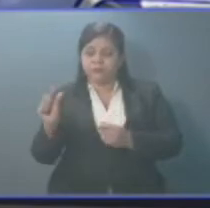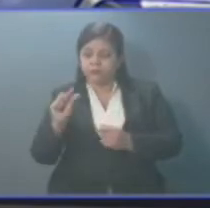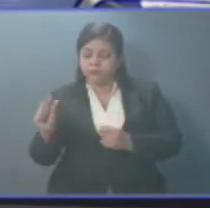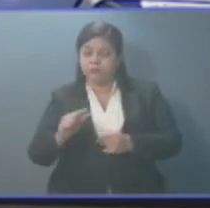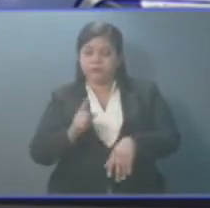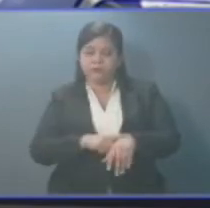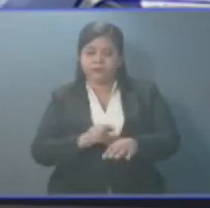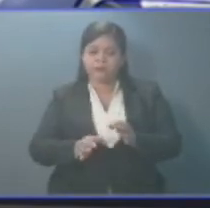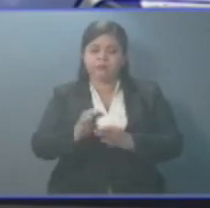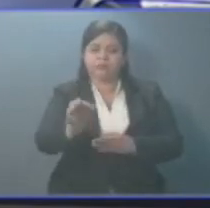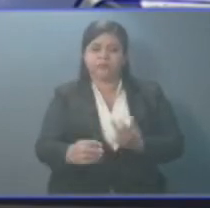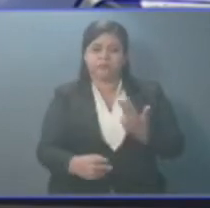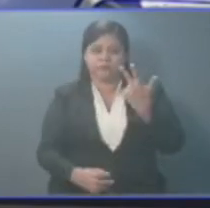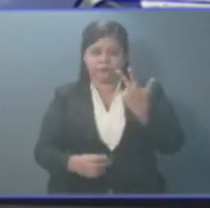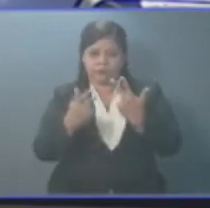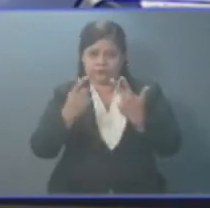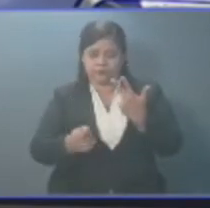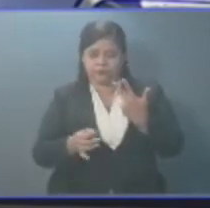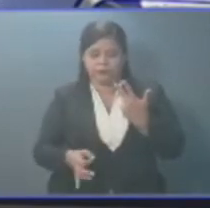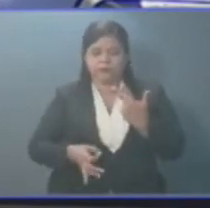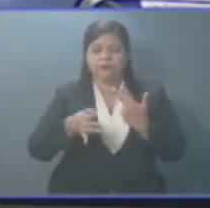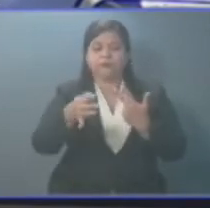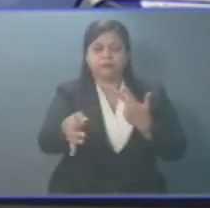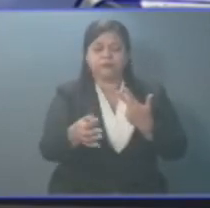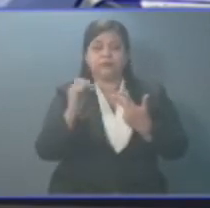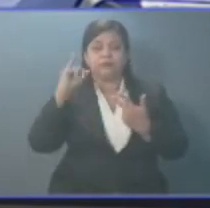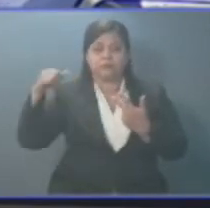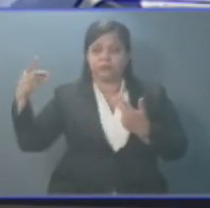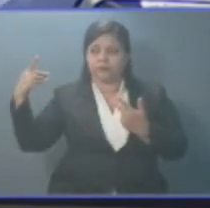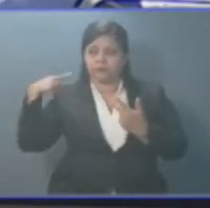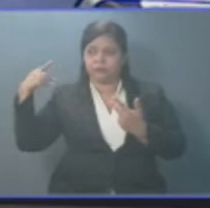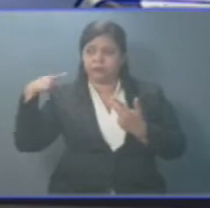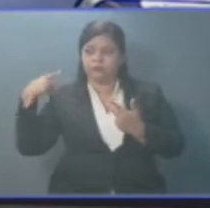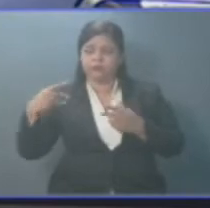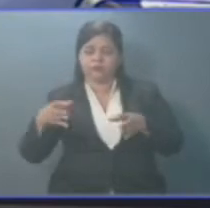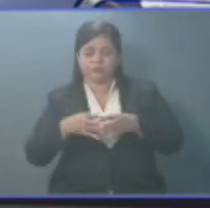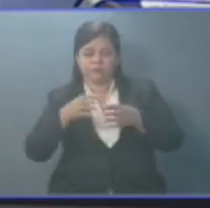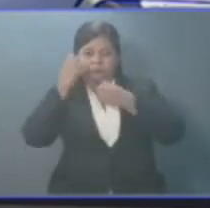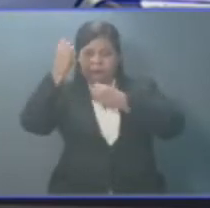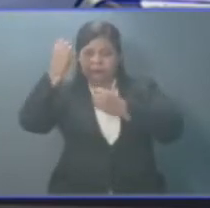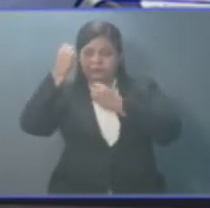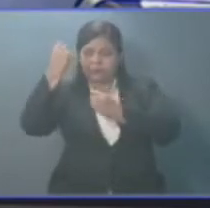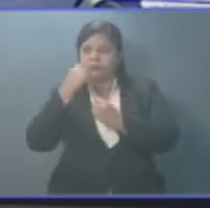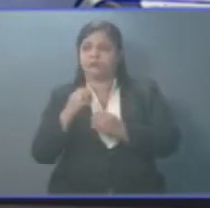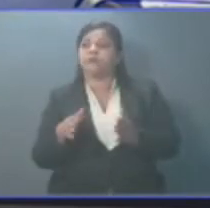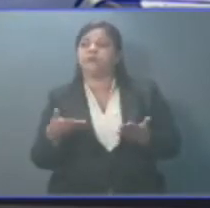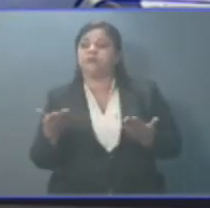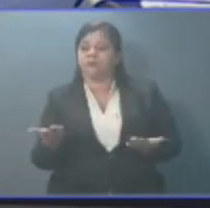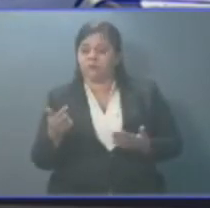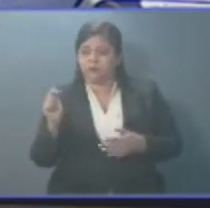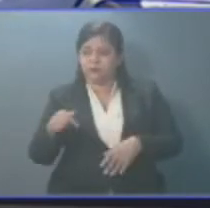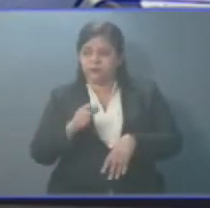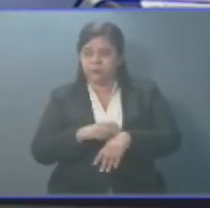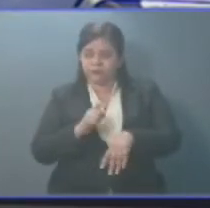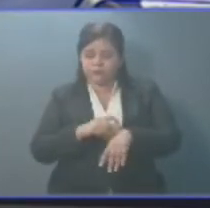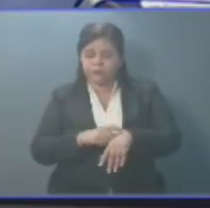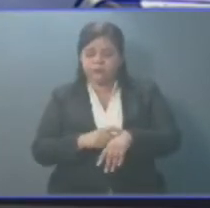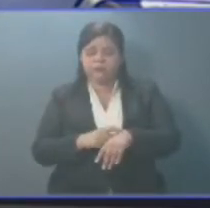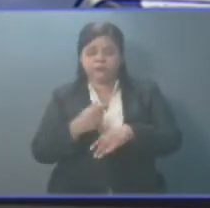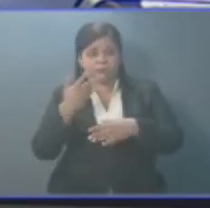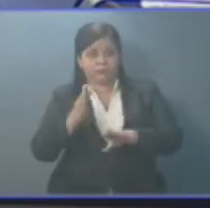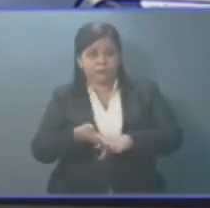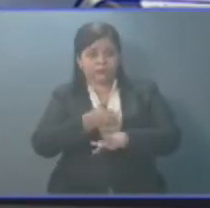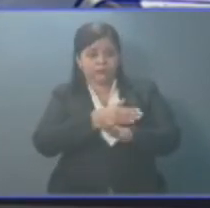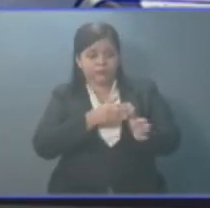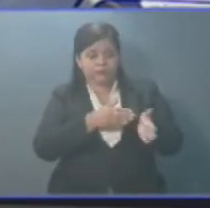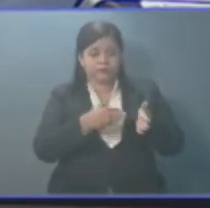periodo de 3 meses a las juntas directivas de los sindicatos que al momento de iniciada